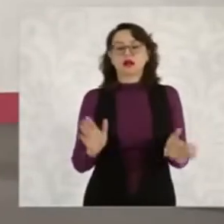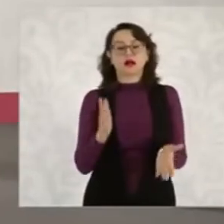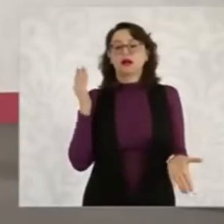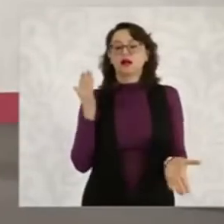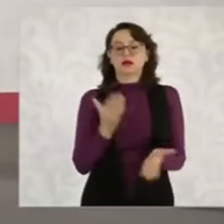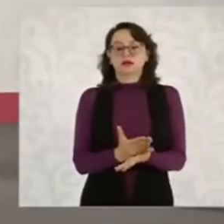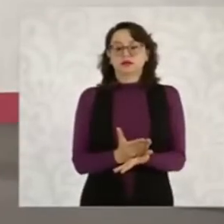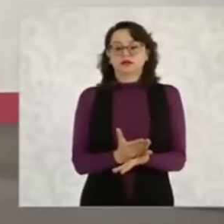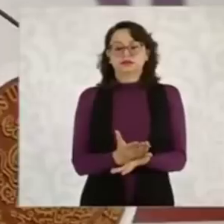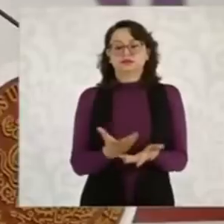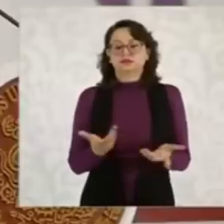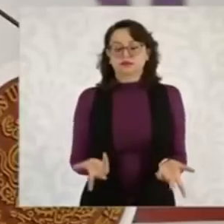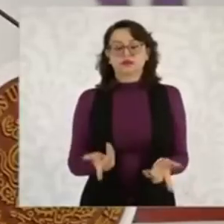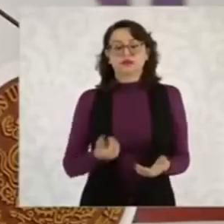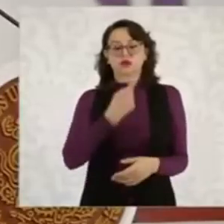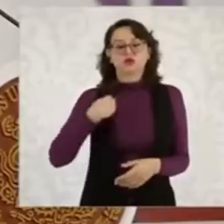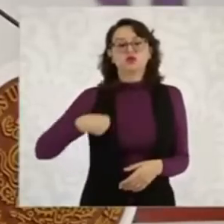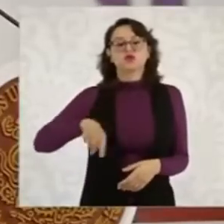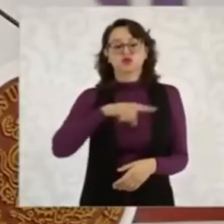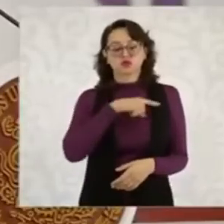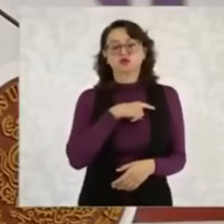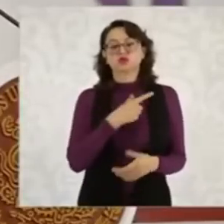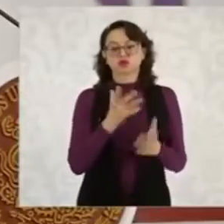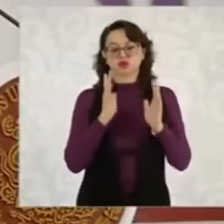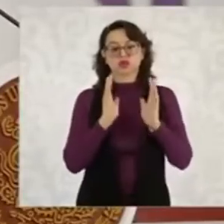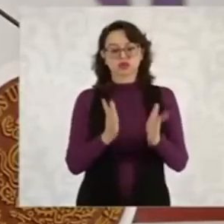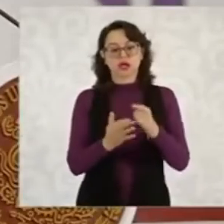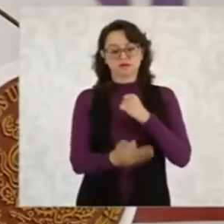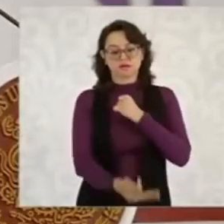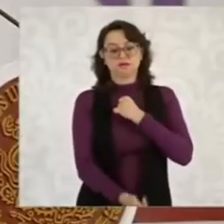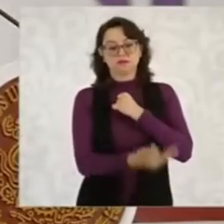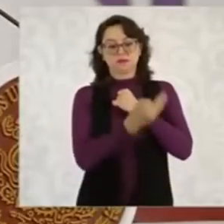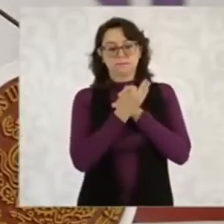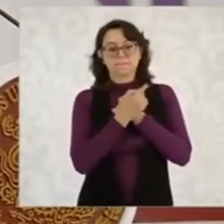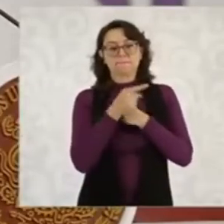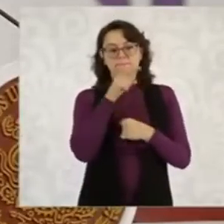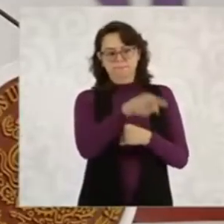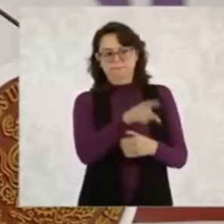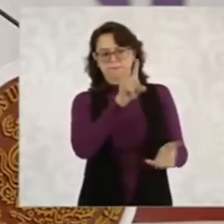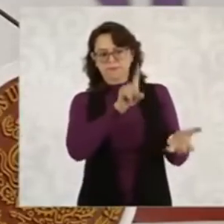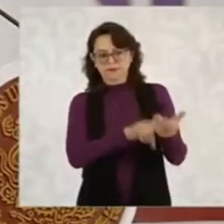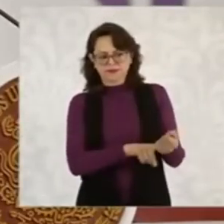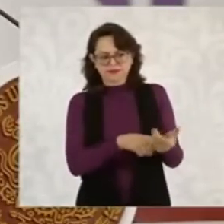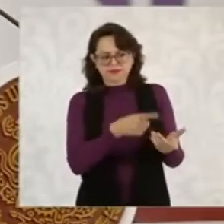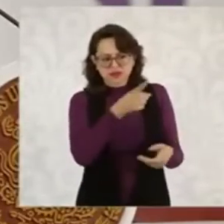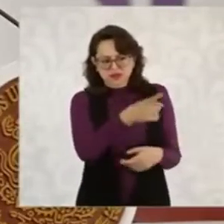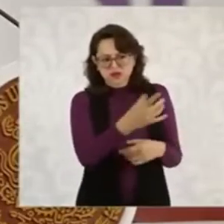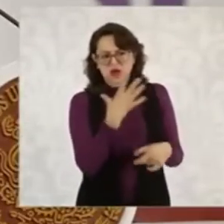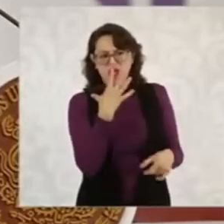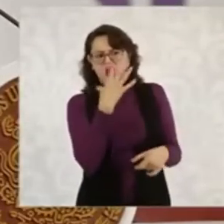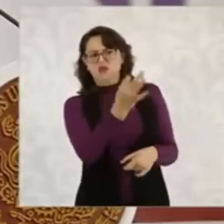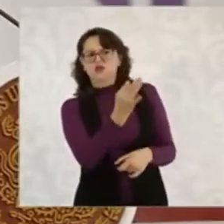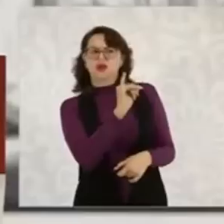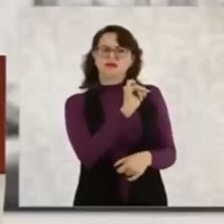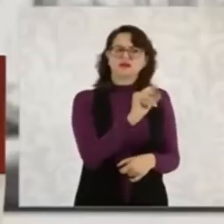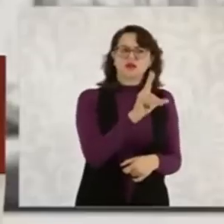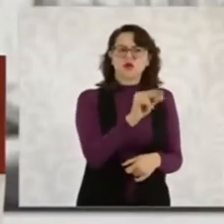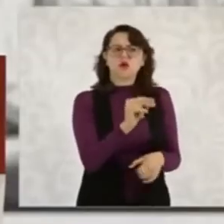trabajadores desechables para las aplicaciones. Nos protege frente al algoritmo. Ahora podremos saber bajo qué directrices se maneja el